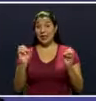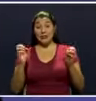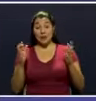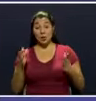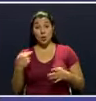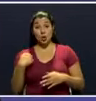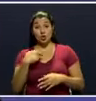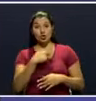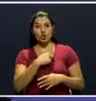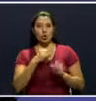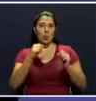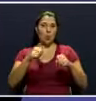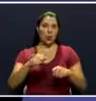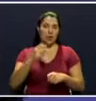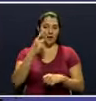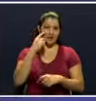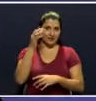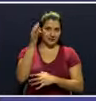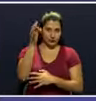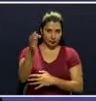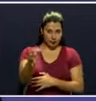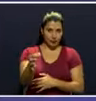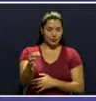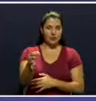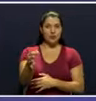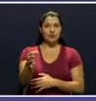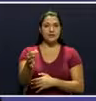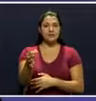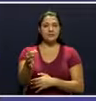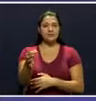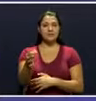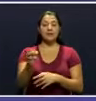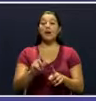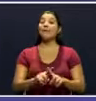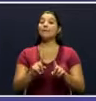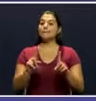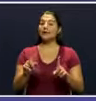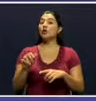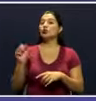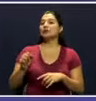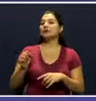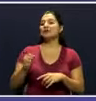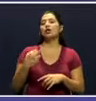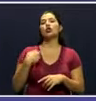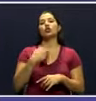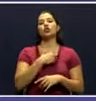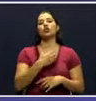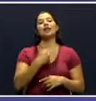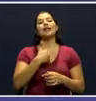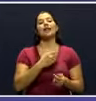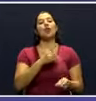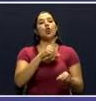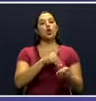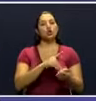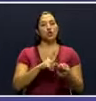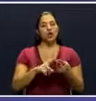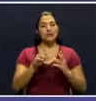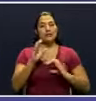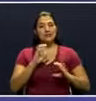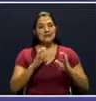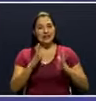una máquina del tiempo para viajar al futuro, pero sí tenemos médicos,